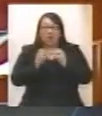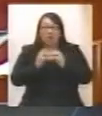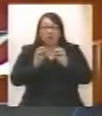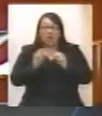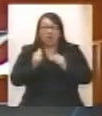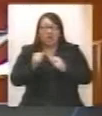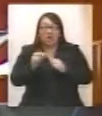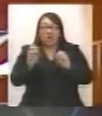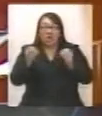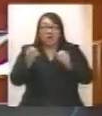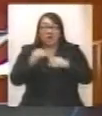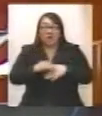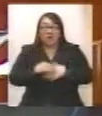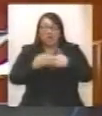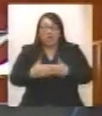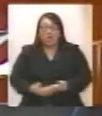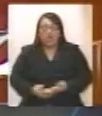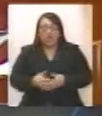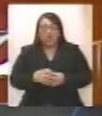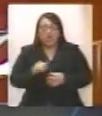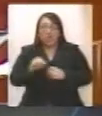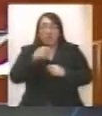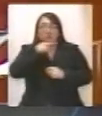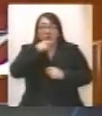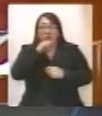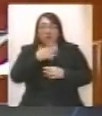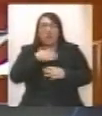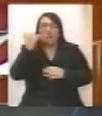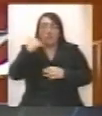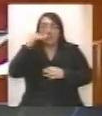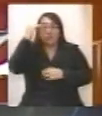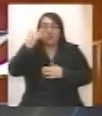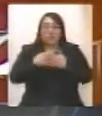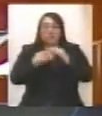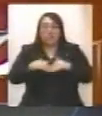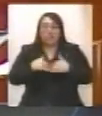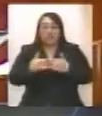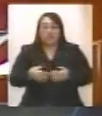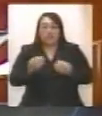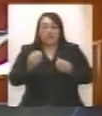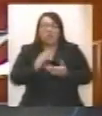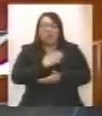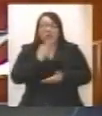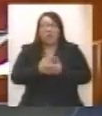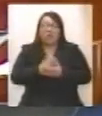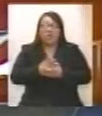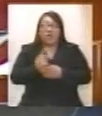a adolescentes embarazadas y a mujeres adultas embarazadas como